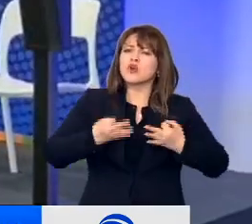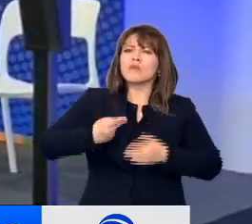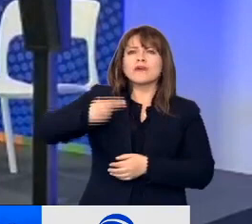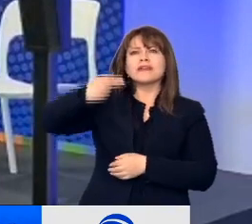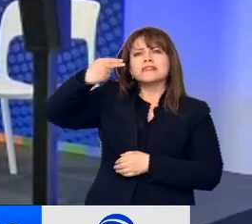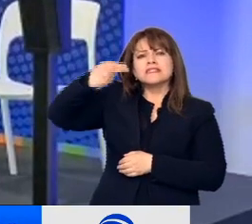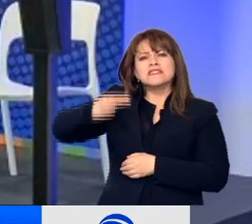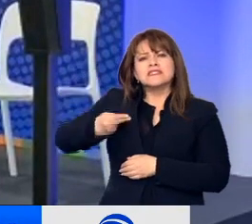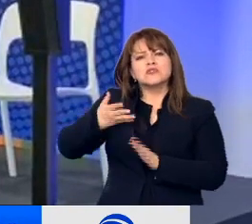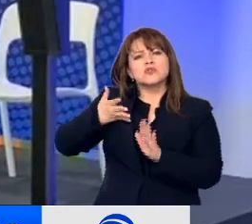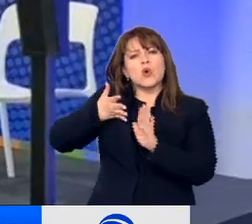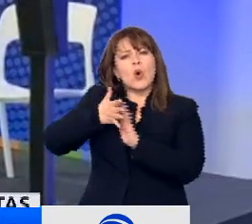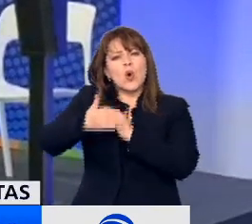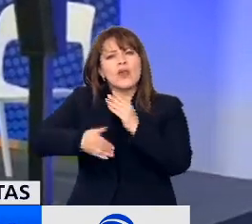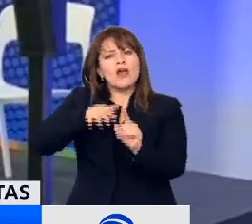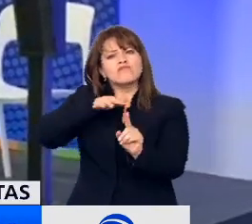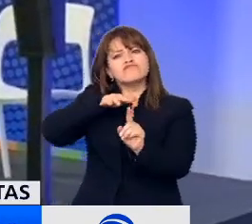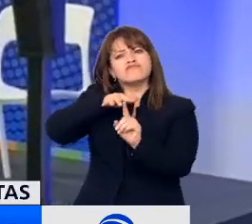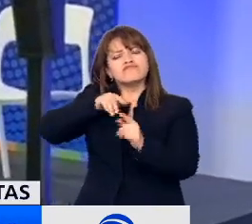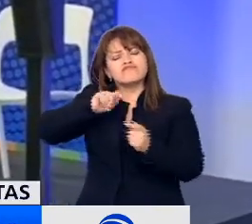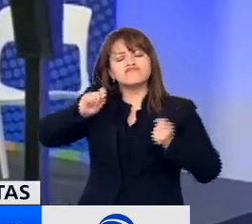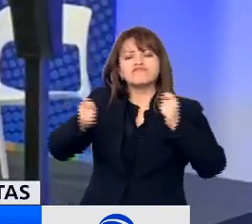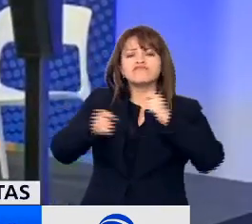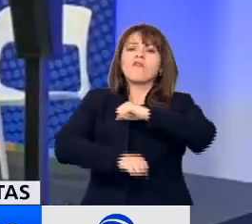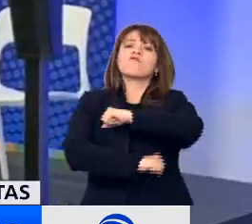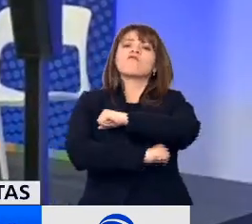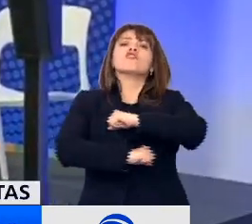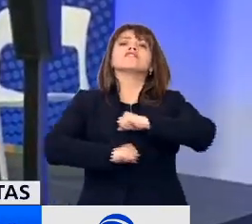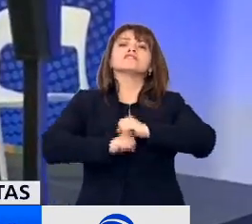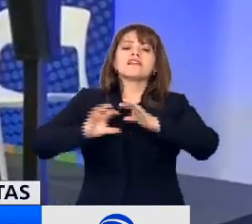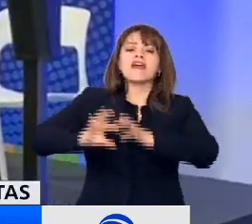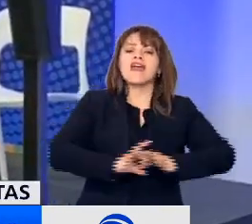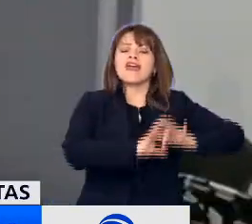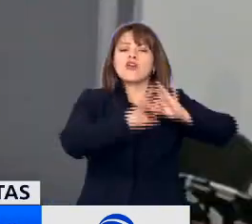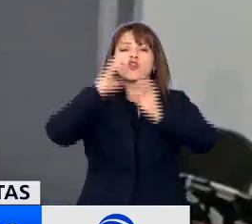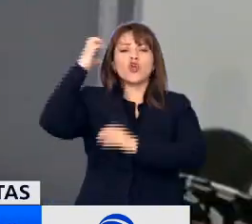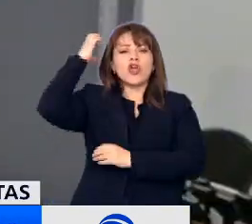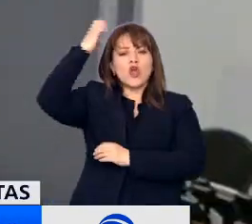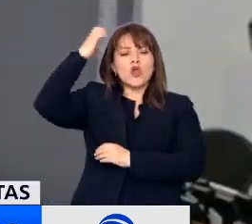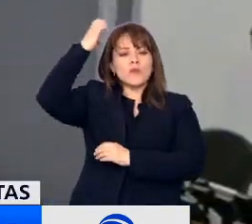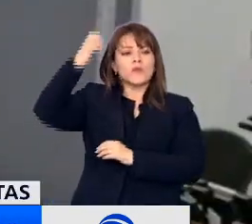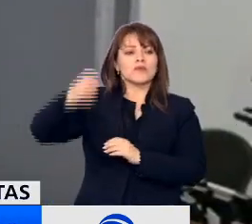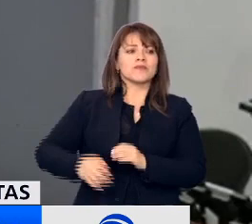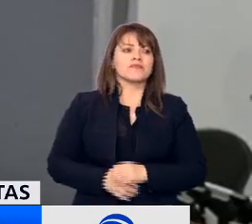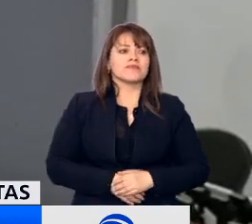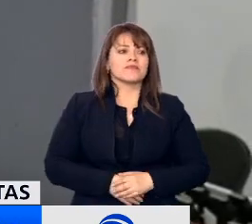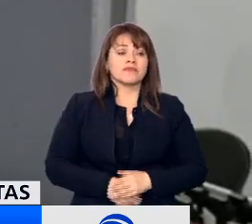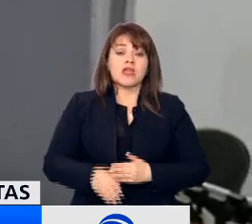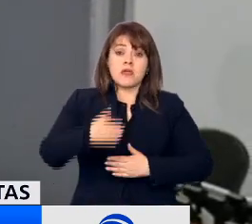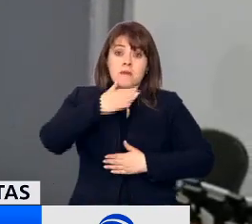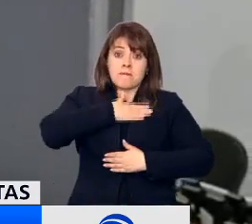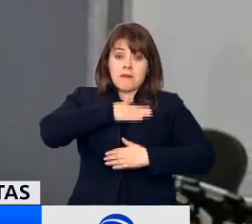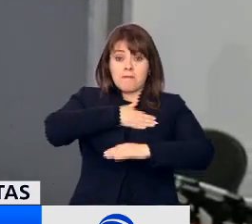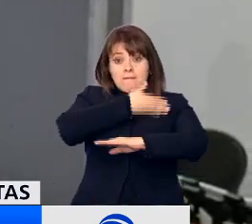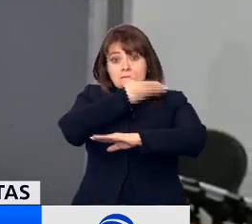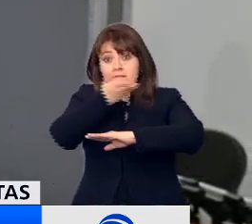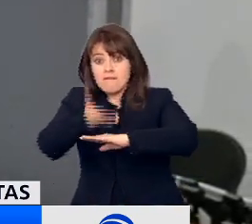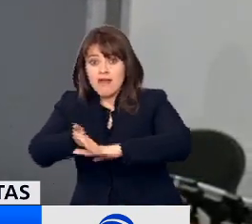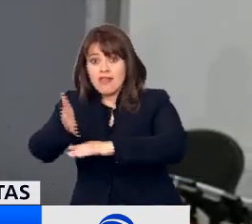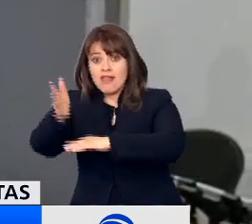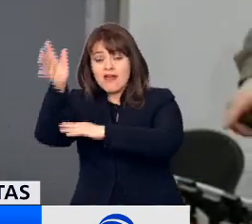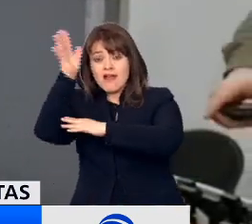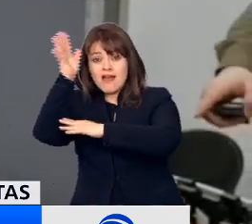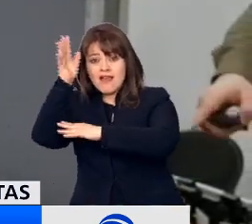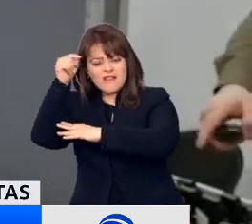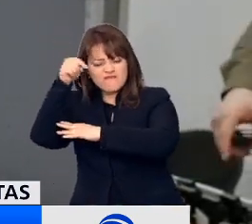historia y cómo ha influido en la creación y fortalecimiento de la Unión Europea. Pues mi ponencia se basa